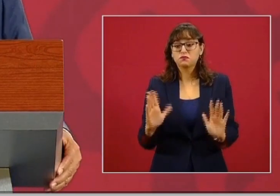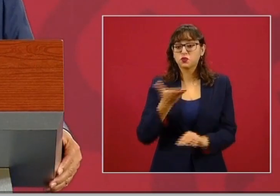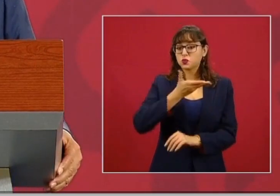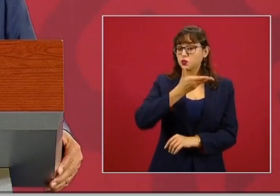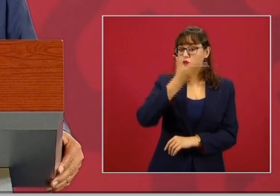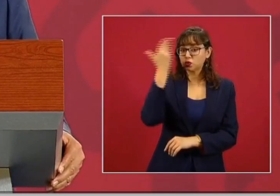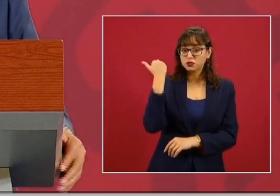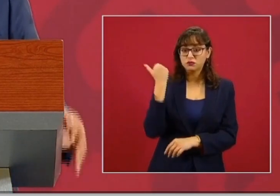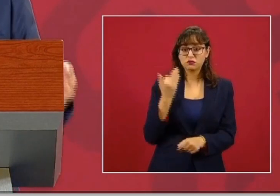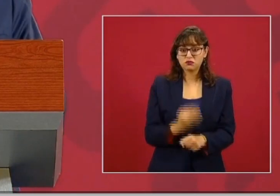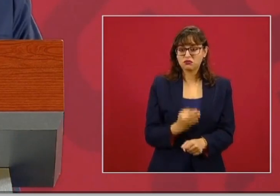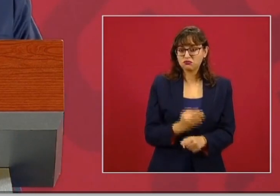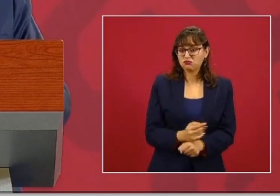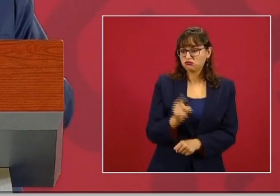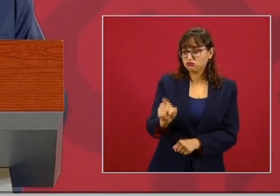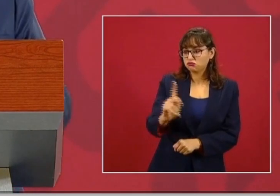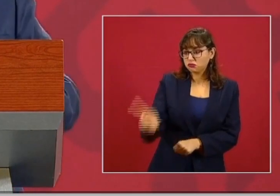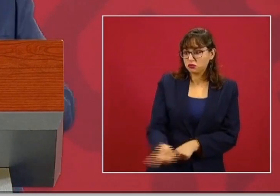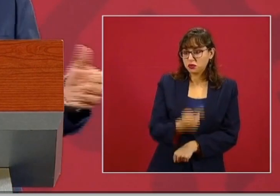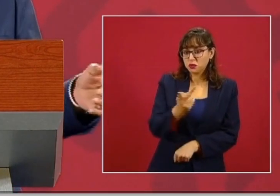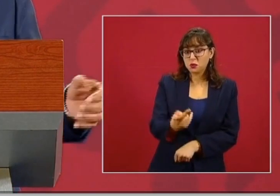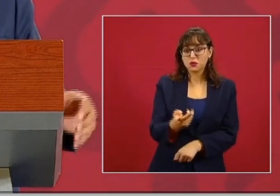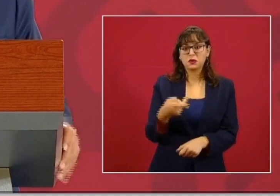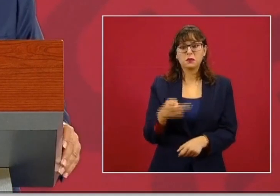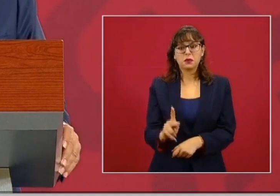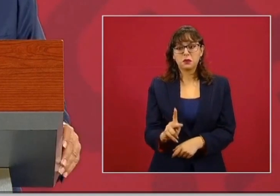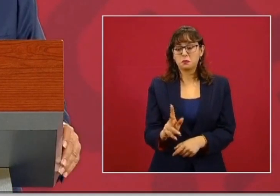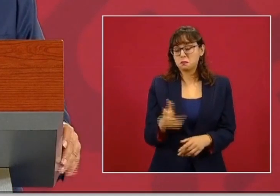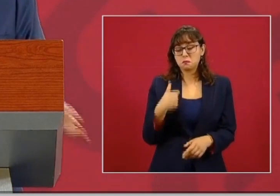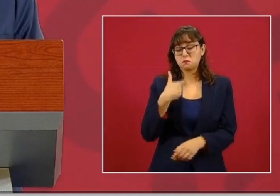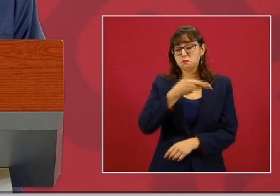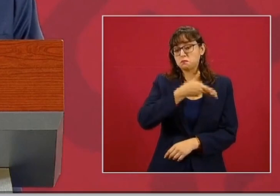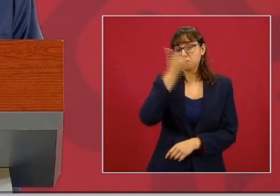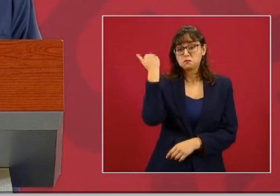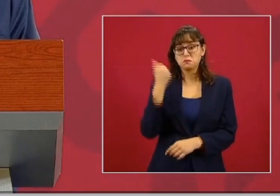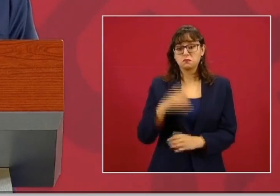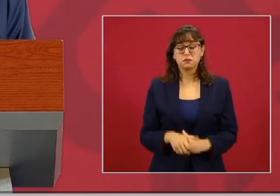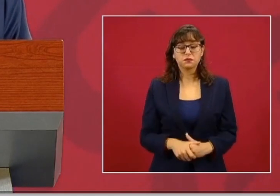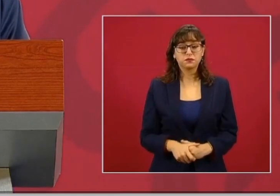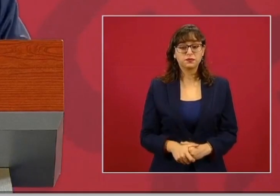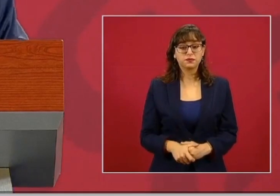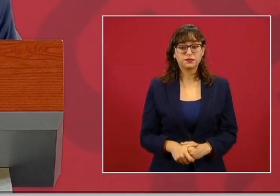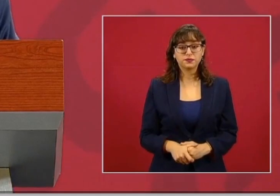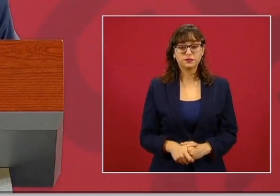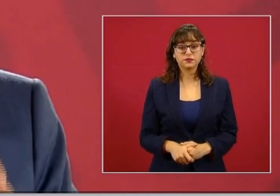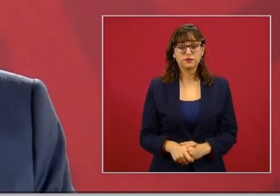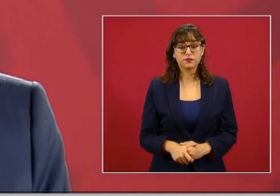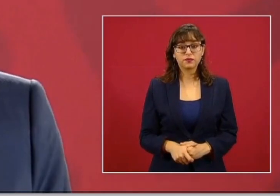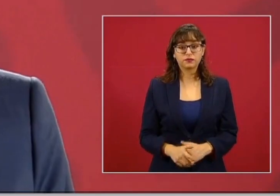si no hay reparación del daño, pues debe de continuar el juicio.